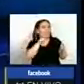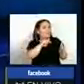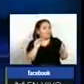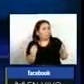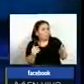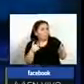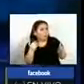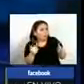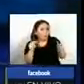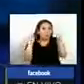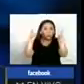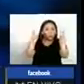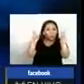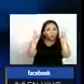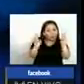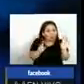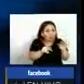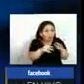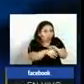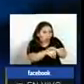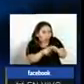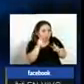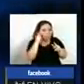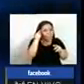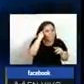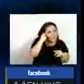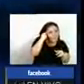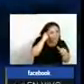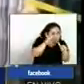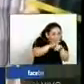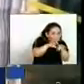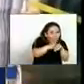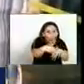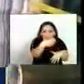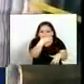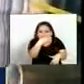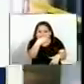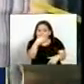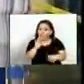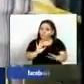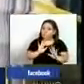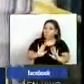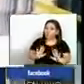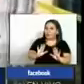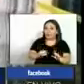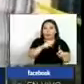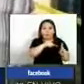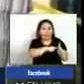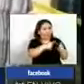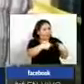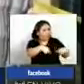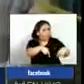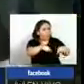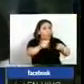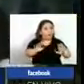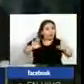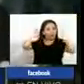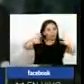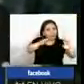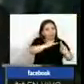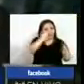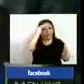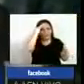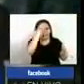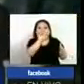acusado de apología del delito de actos de terrorismo y amenazas agravadas, por lo que seguirá preso y es de recordar que